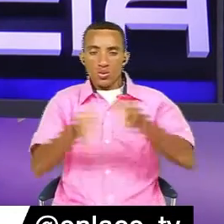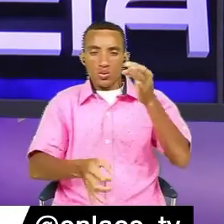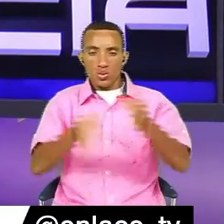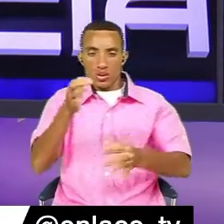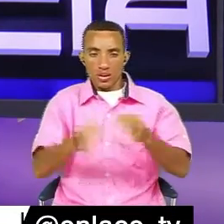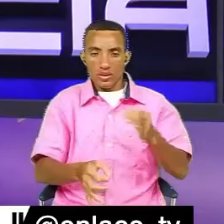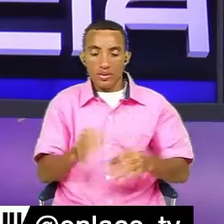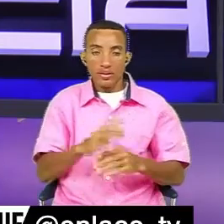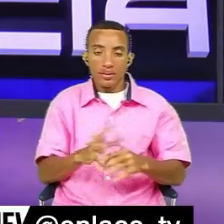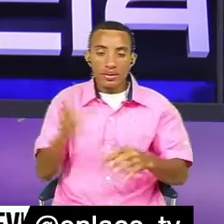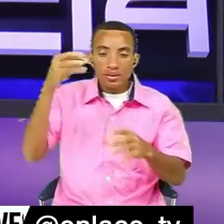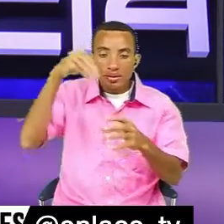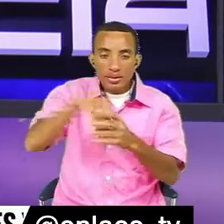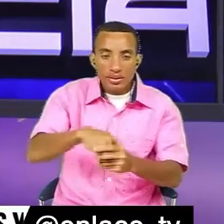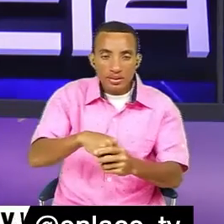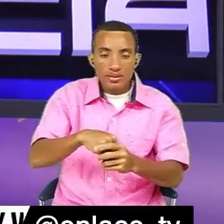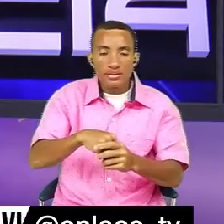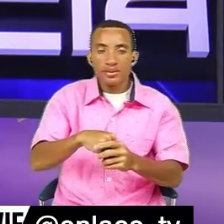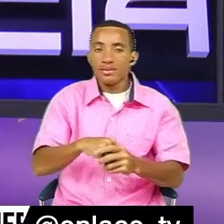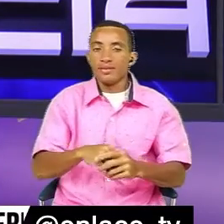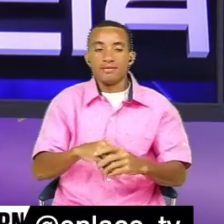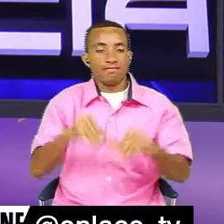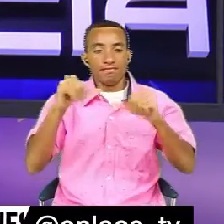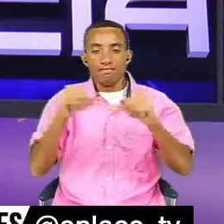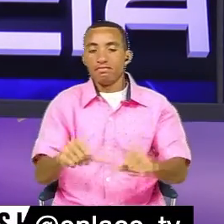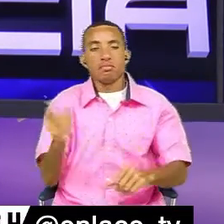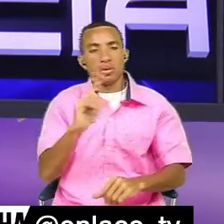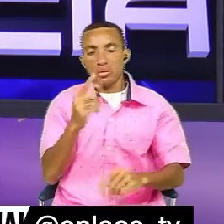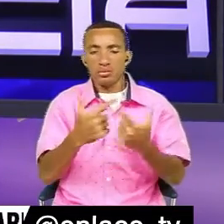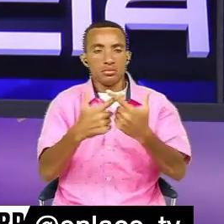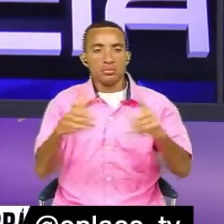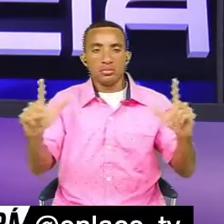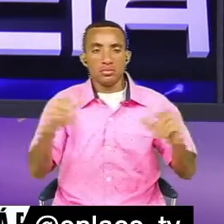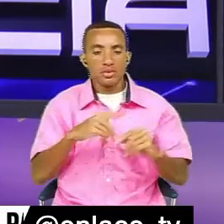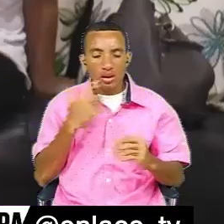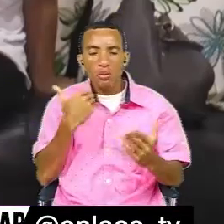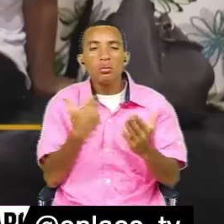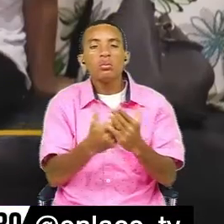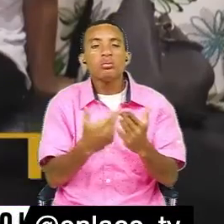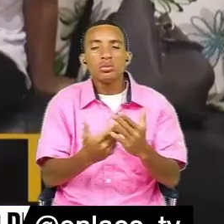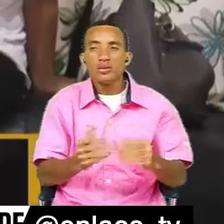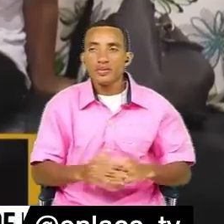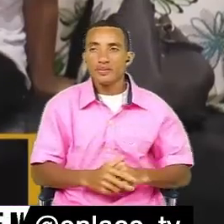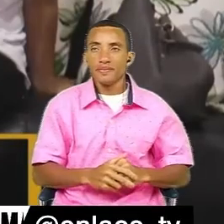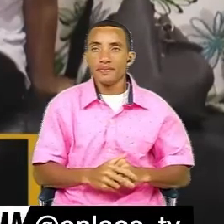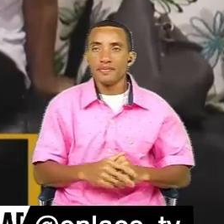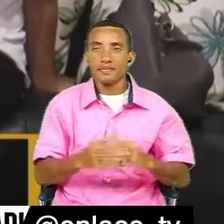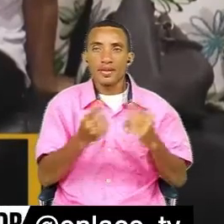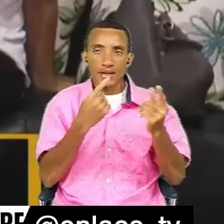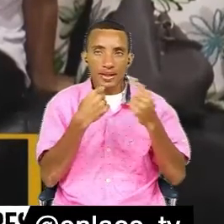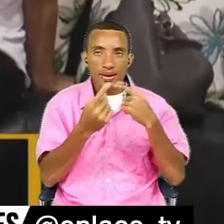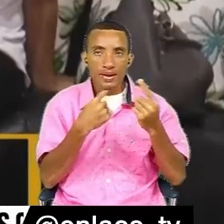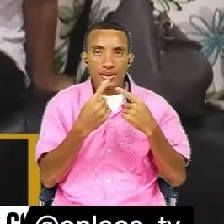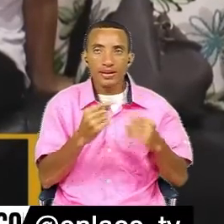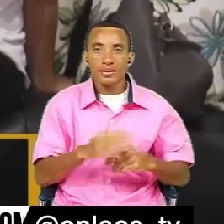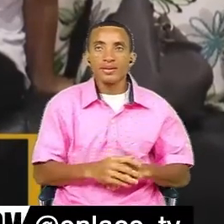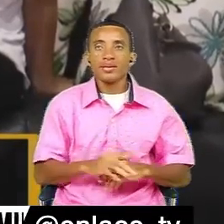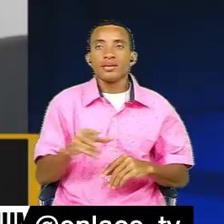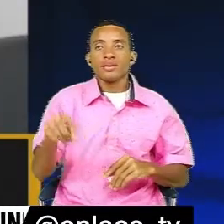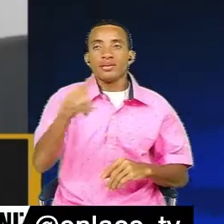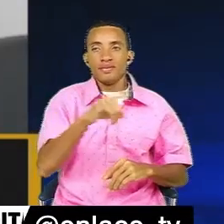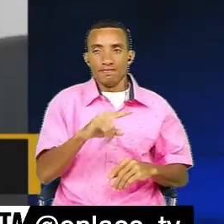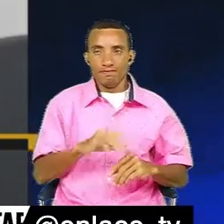libertad por falta de pruebas que demostraran su responsabilidad en este hecho. No, En diálogo con Enlace Noticias y aún en medio de su